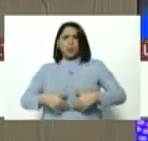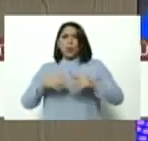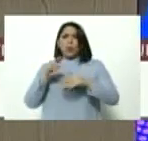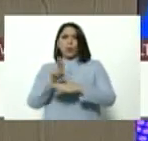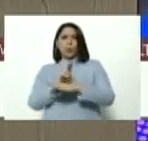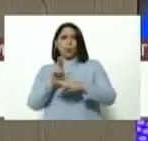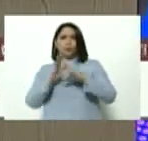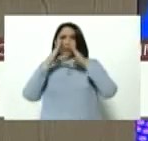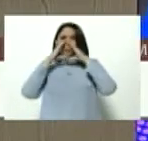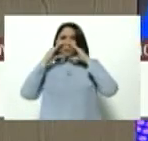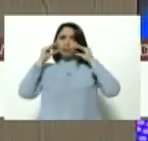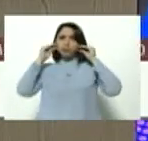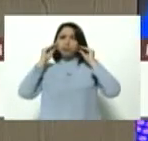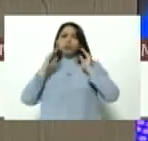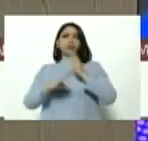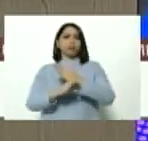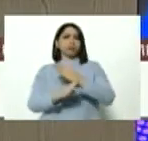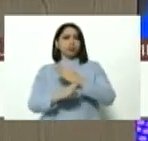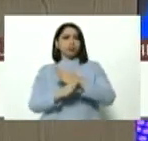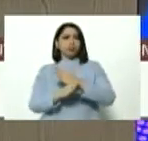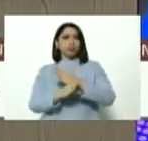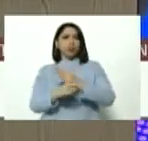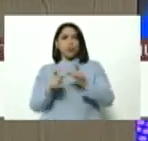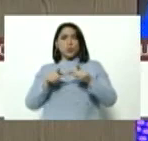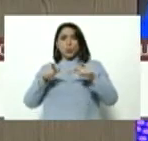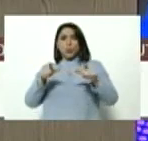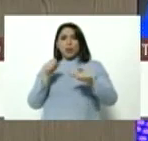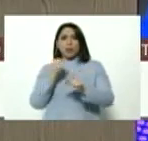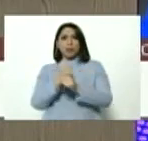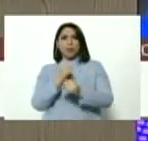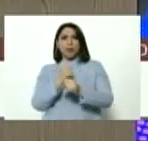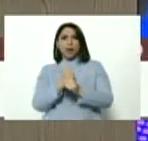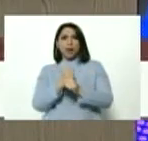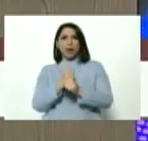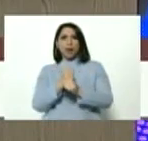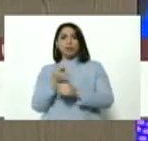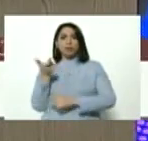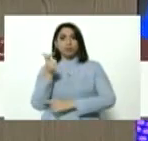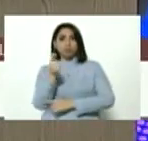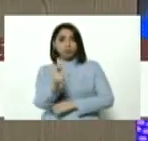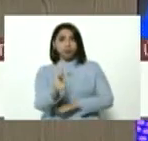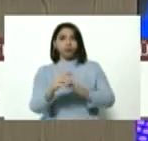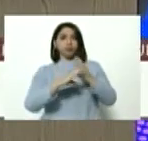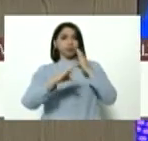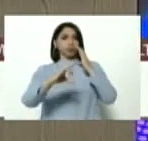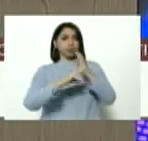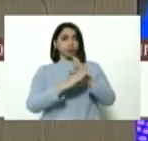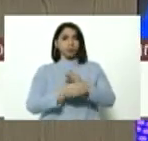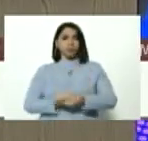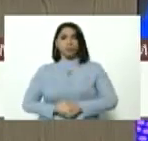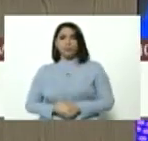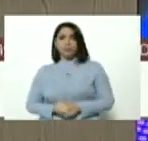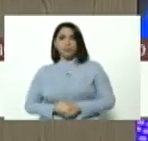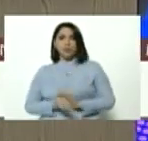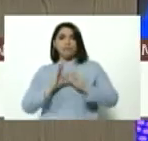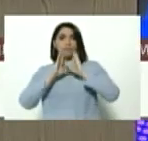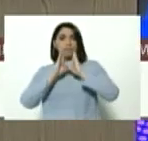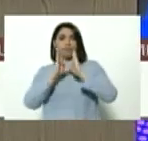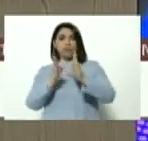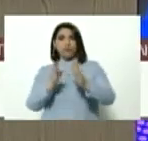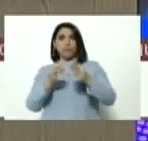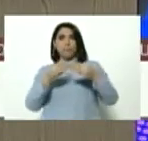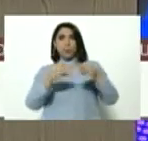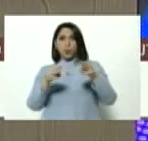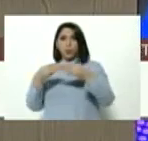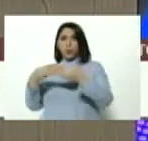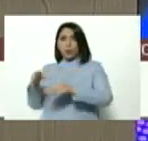manera permanente en los sitios de trabajo, en los medios de transporte público masivo, en las vías públicas, en las